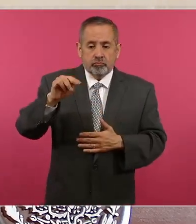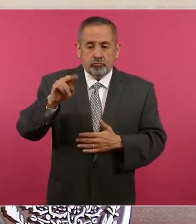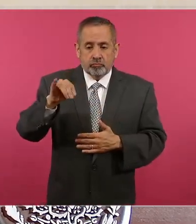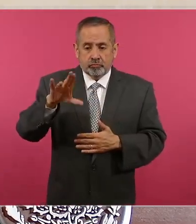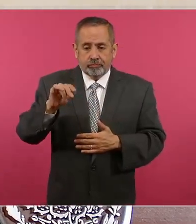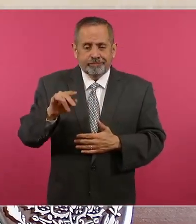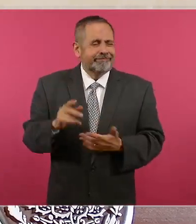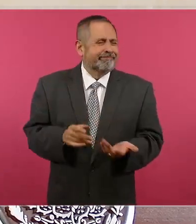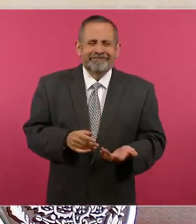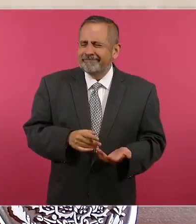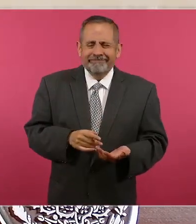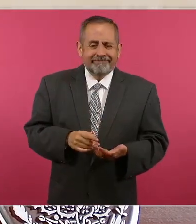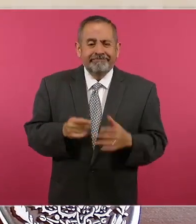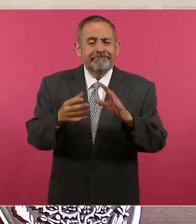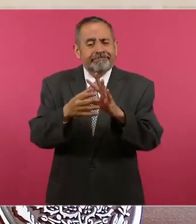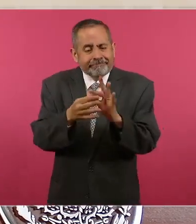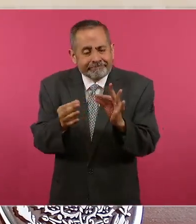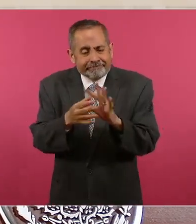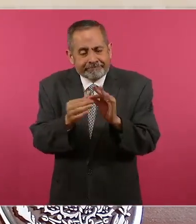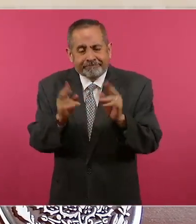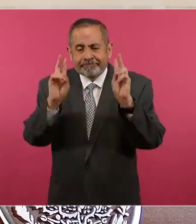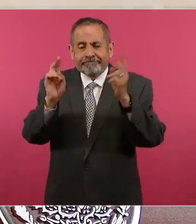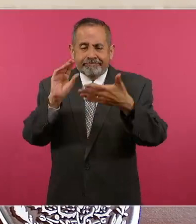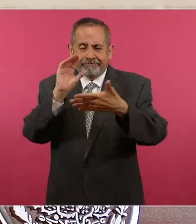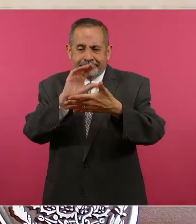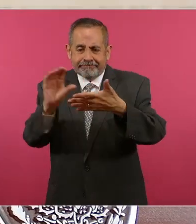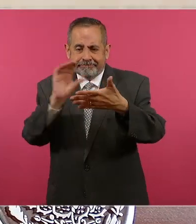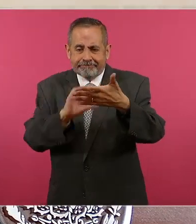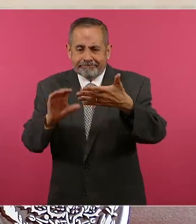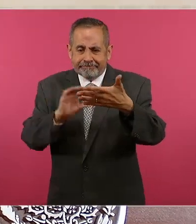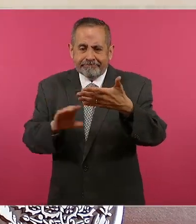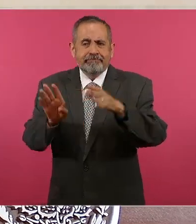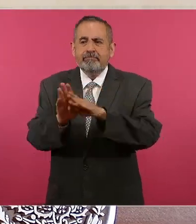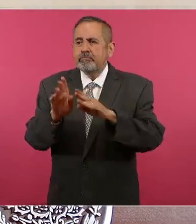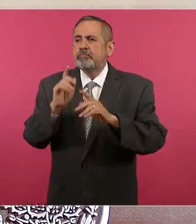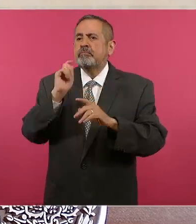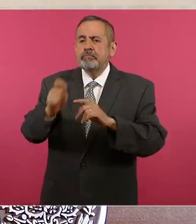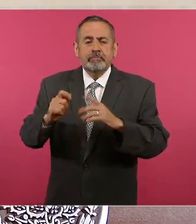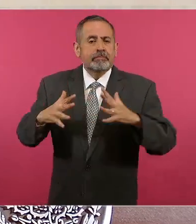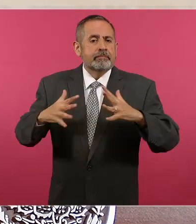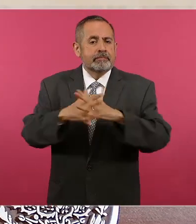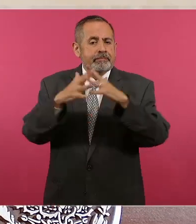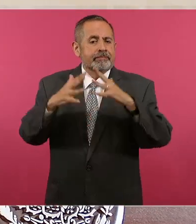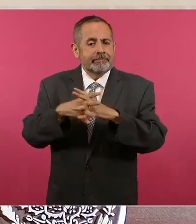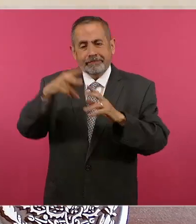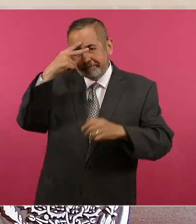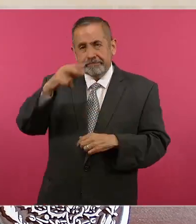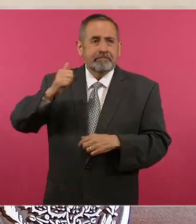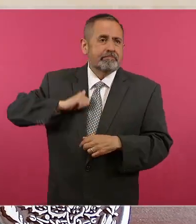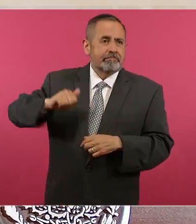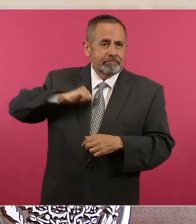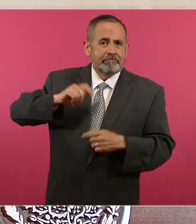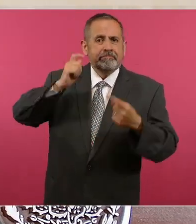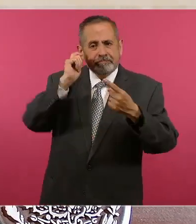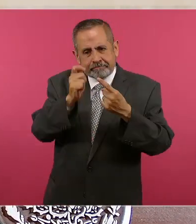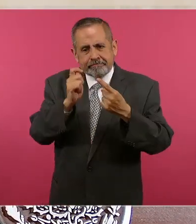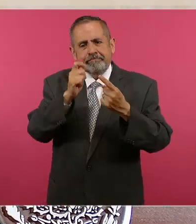explicación sobre los movimientos guerrilleros en México,